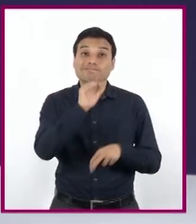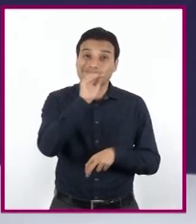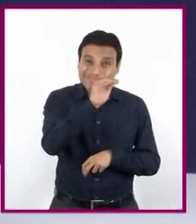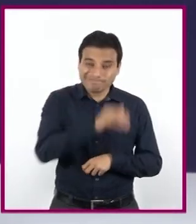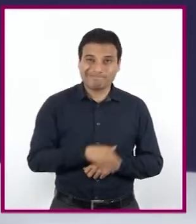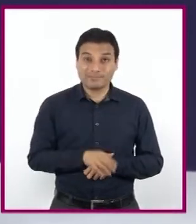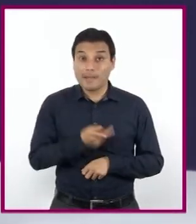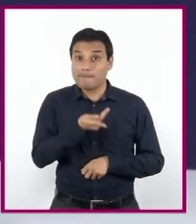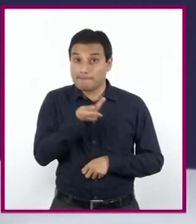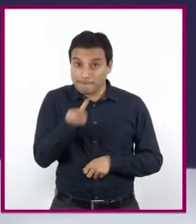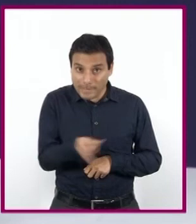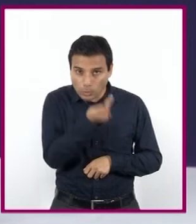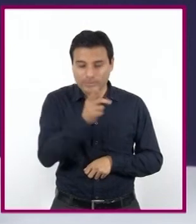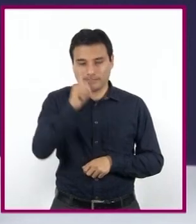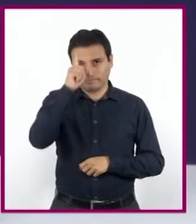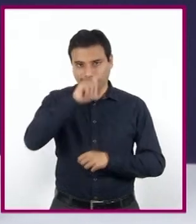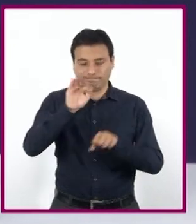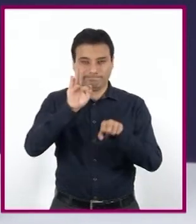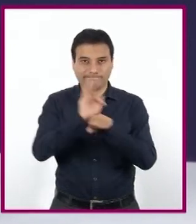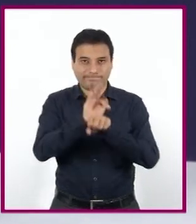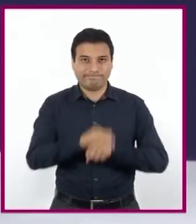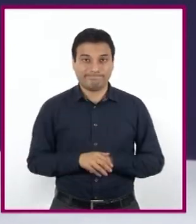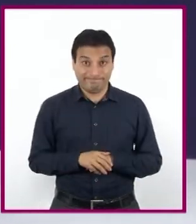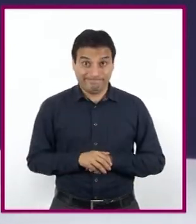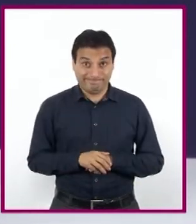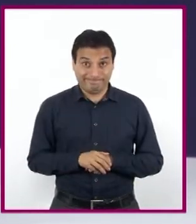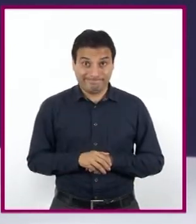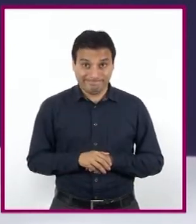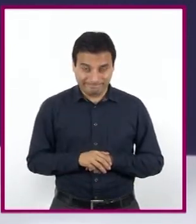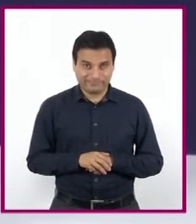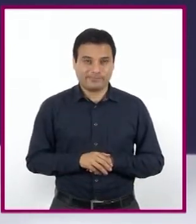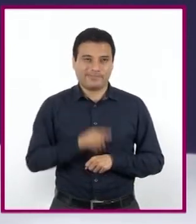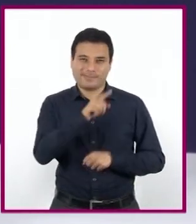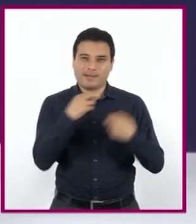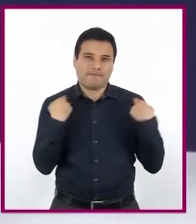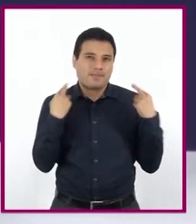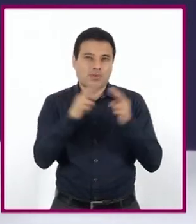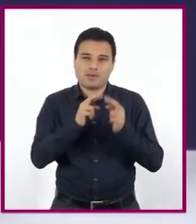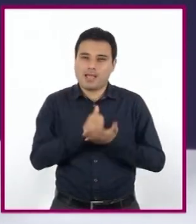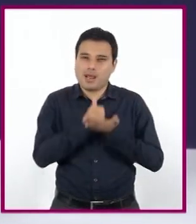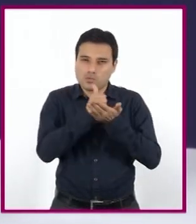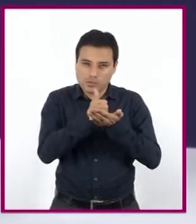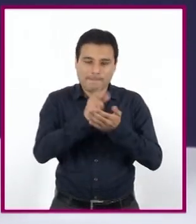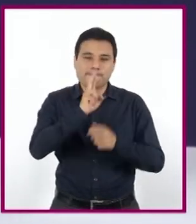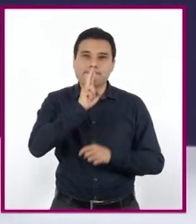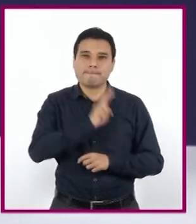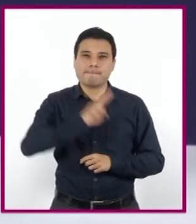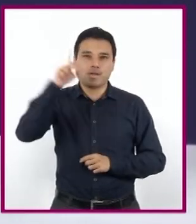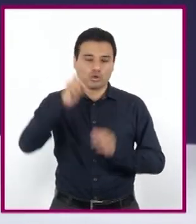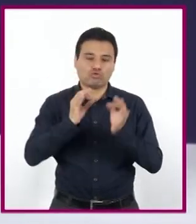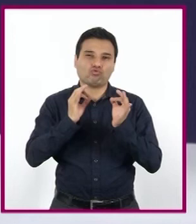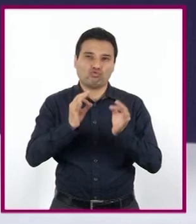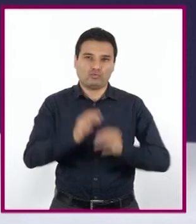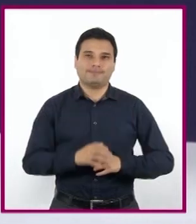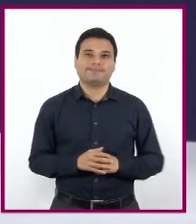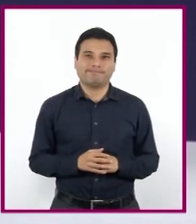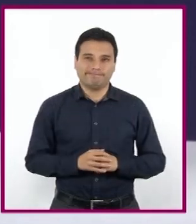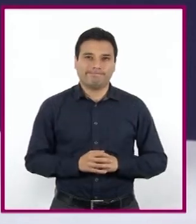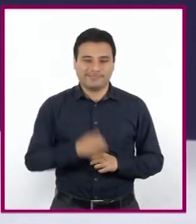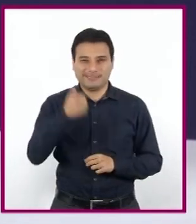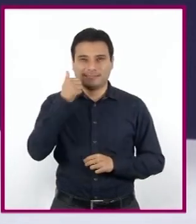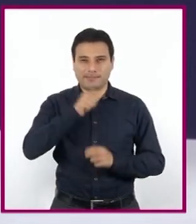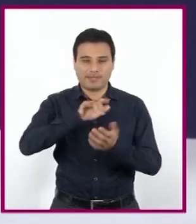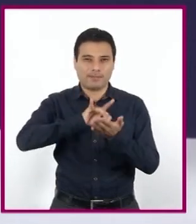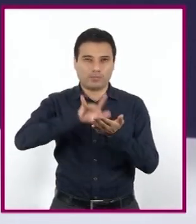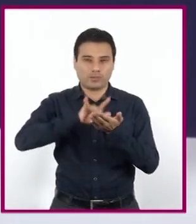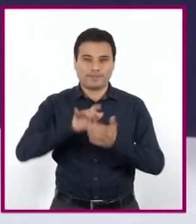maestro para que los orienten en caso de tener dudas. ¿Quién mejor que ellos para guiarlos y apoyarlos en todo